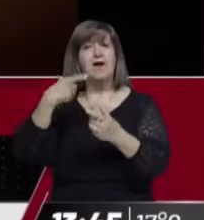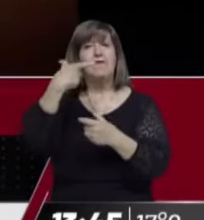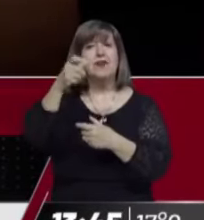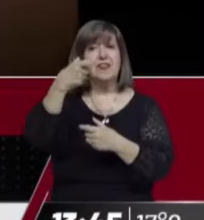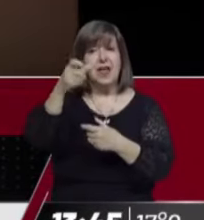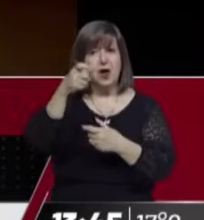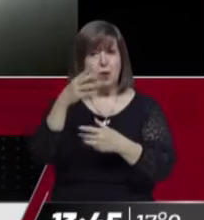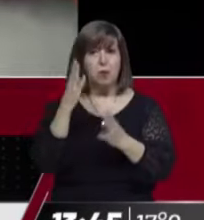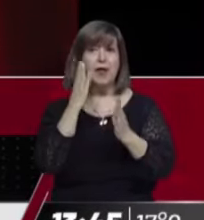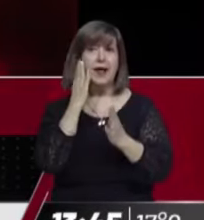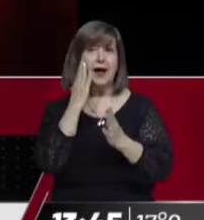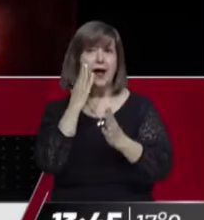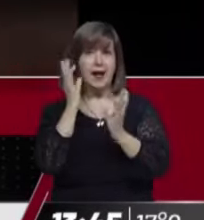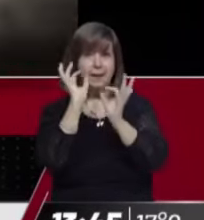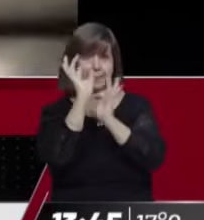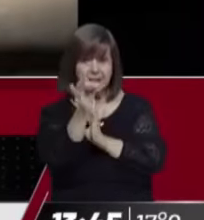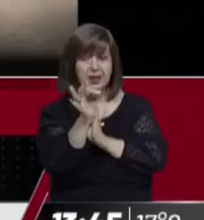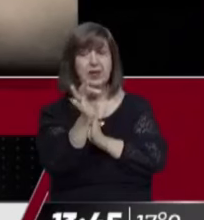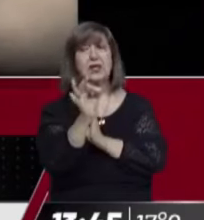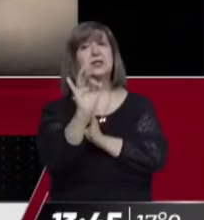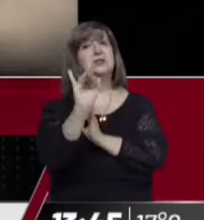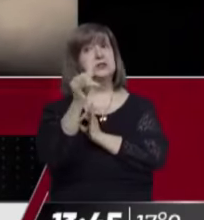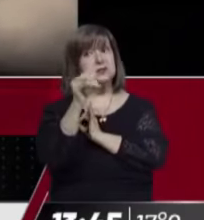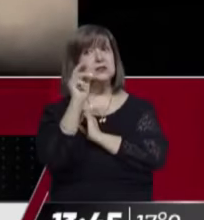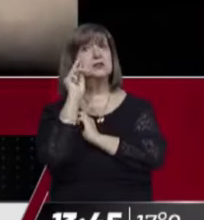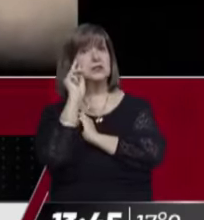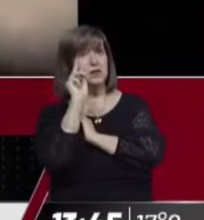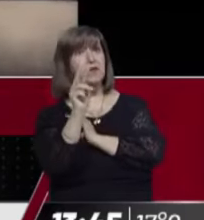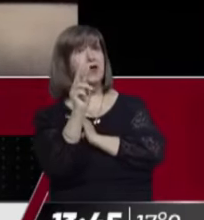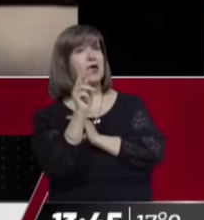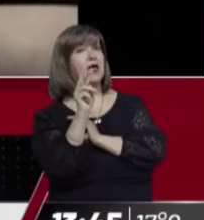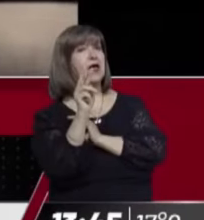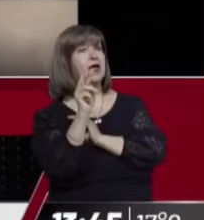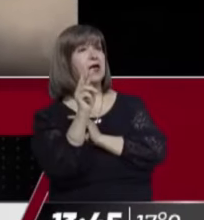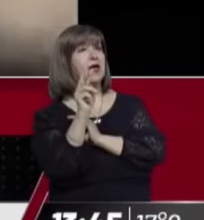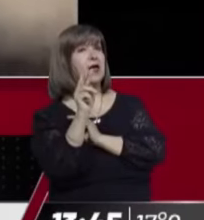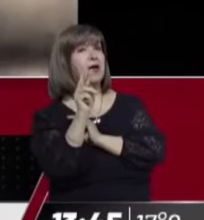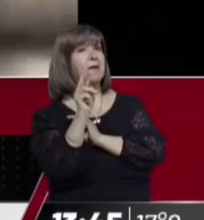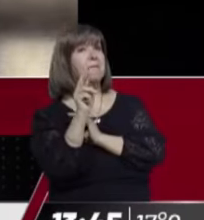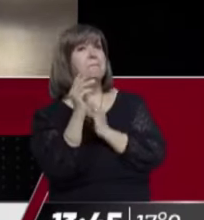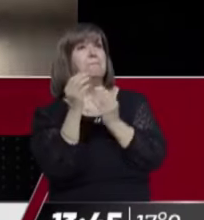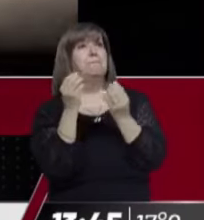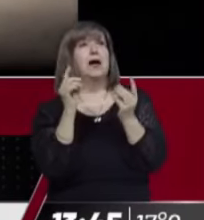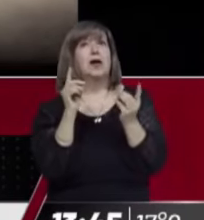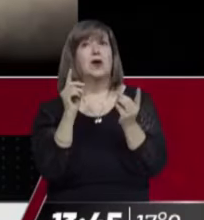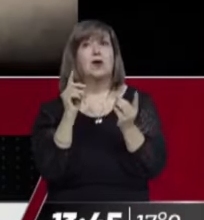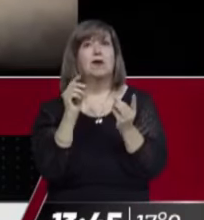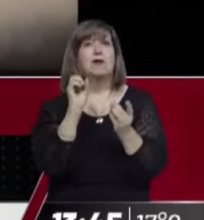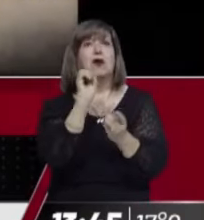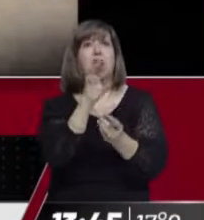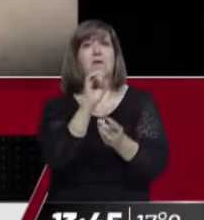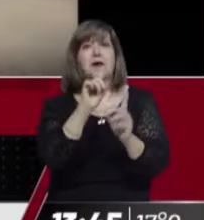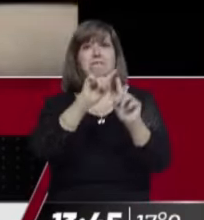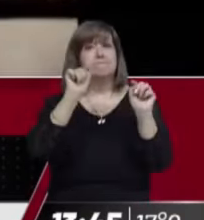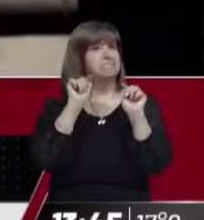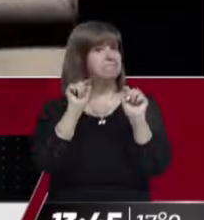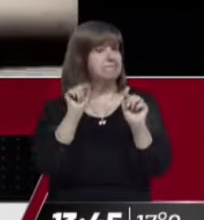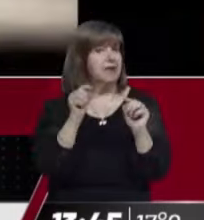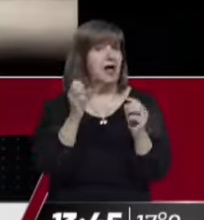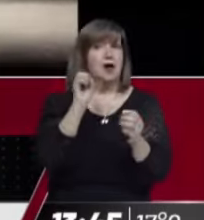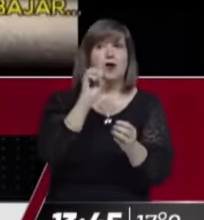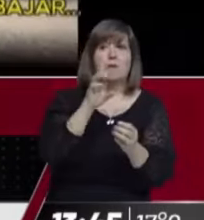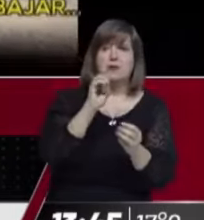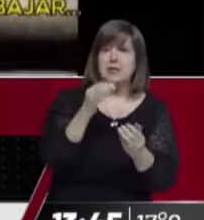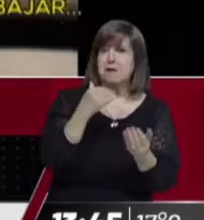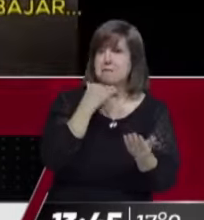Eh sí se ve la la persona que le pega todo el tema es que no tenemos los datos de él no sabemos cómo se